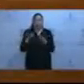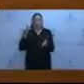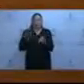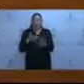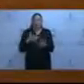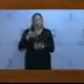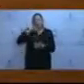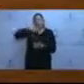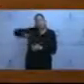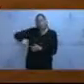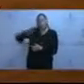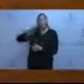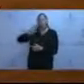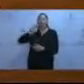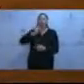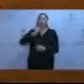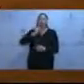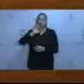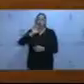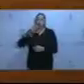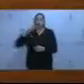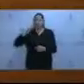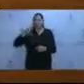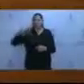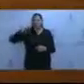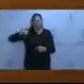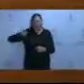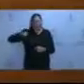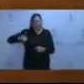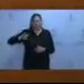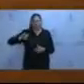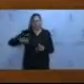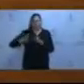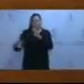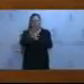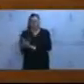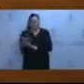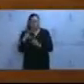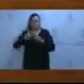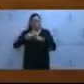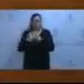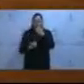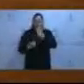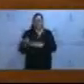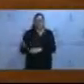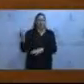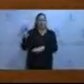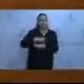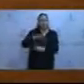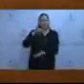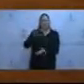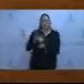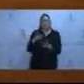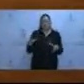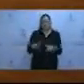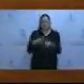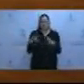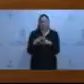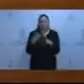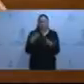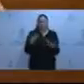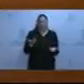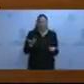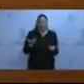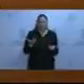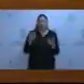de Boves y que ha sido la causa principal, como saben, de la situación preconcursal que hoy atraviesa la sociedad Sogepsa. Como